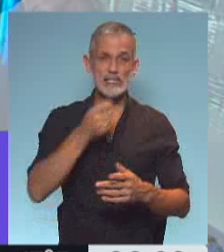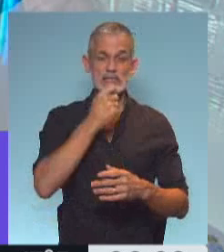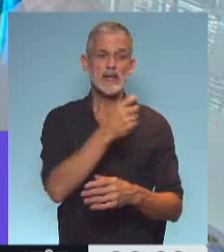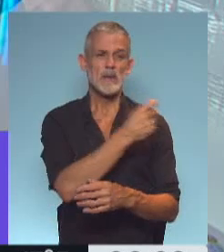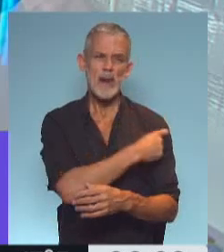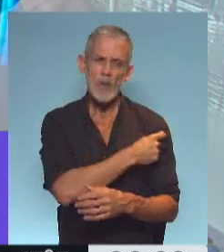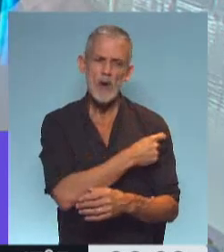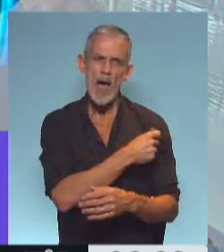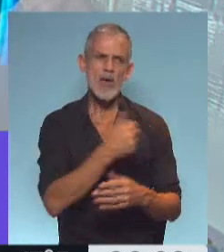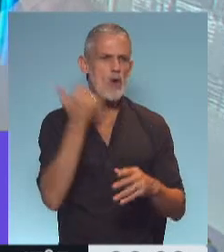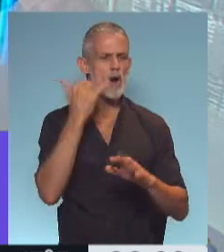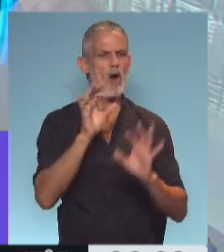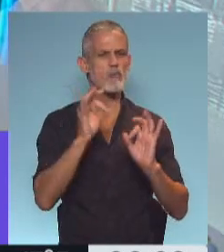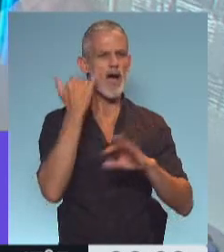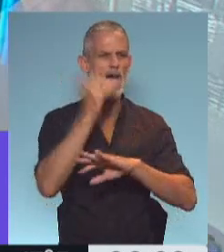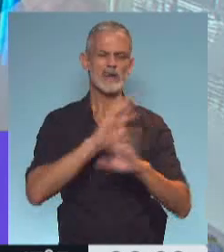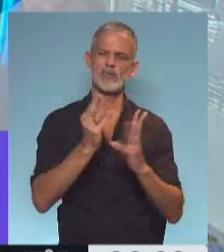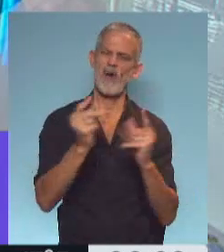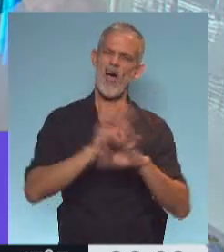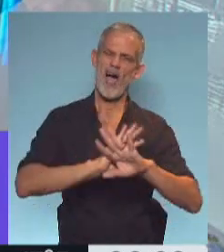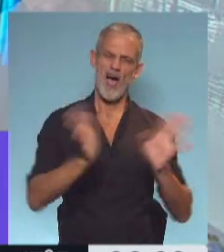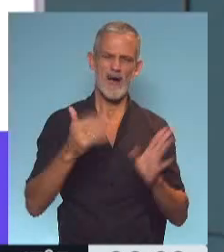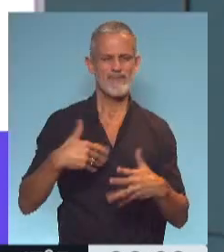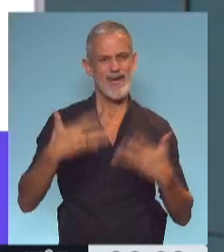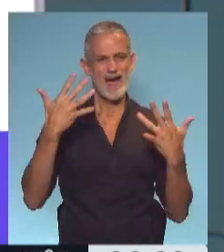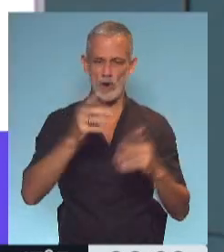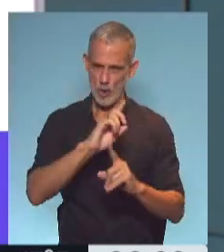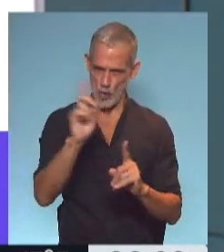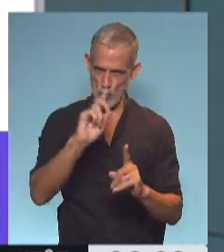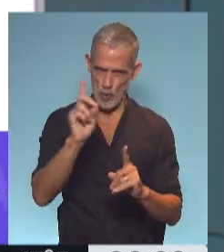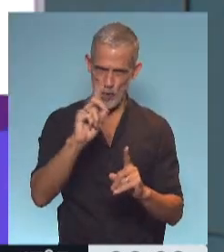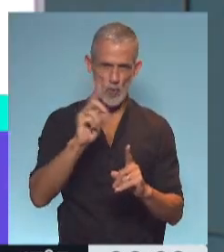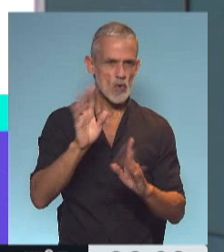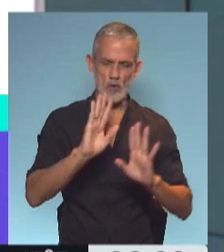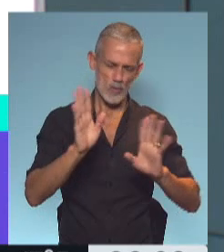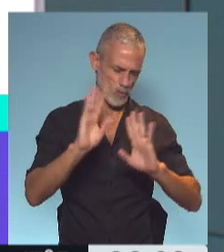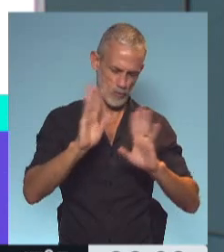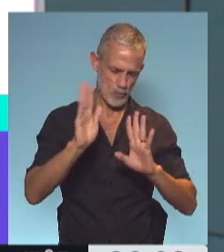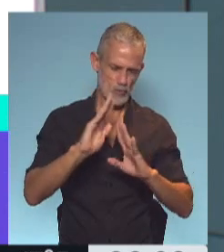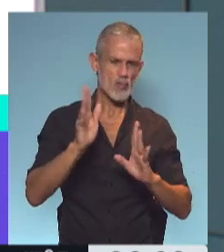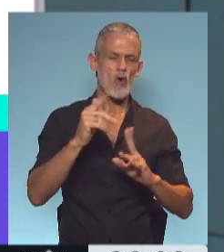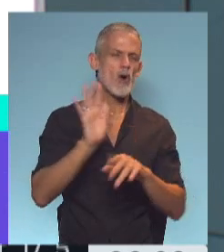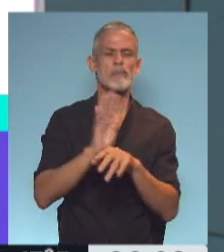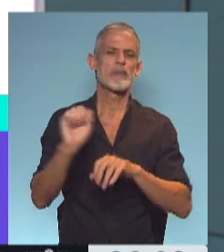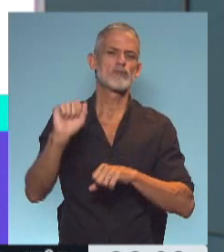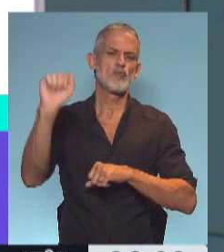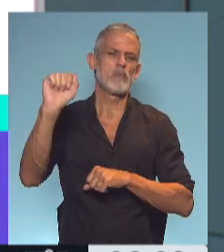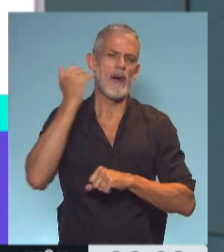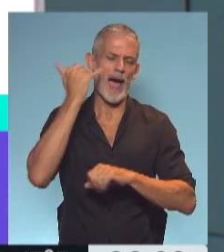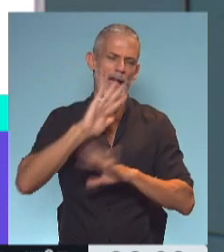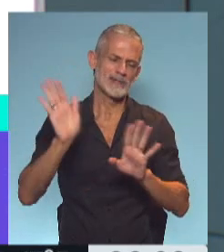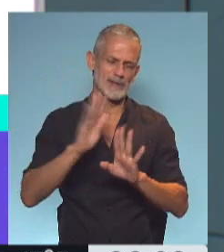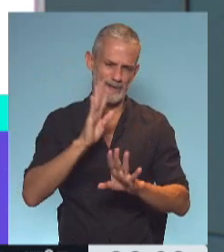no significa que se terminó, que viva No. la Pepa, ni No, nada no hay que se parezca, Superwoman ¿no? ni Supermanes. No. No. El